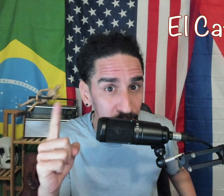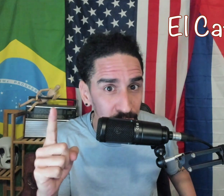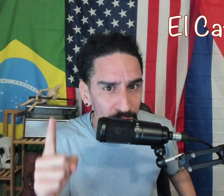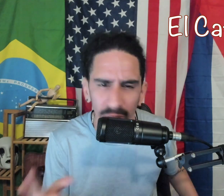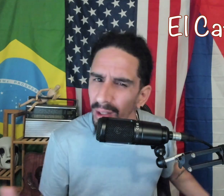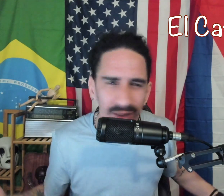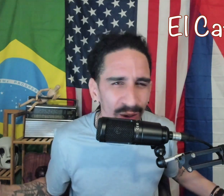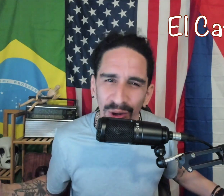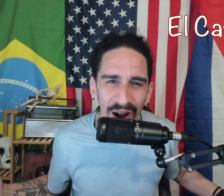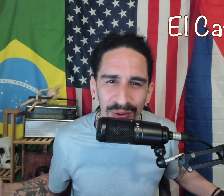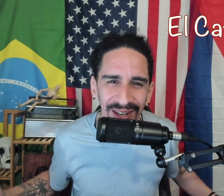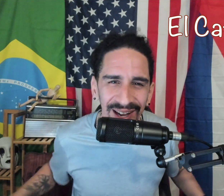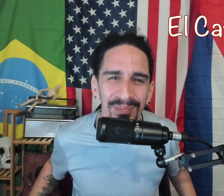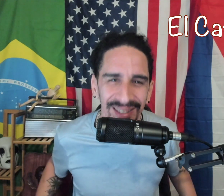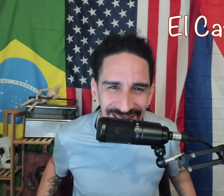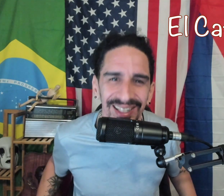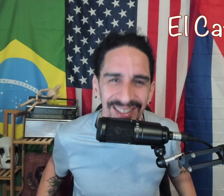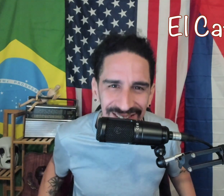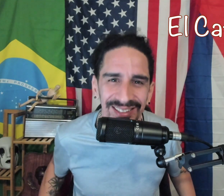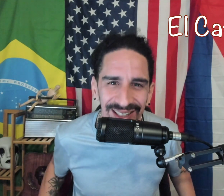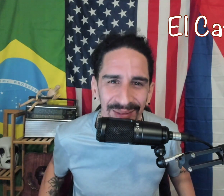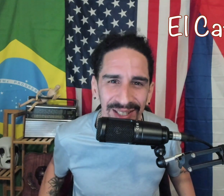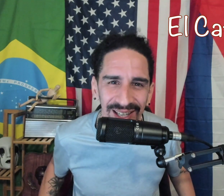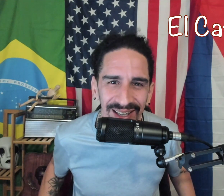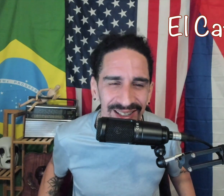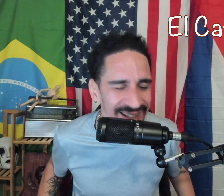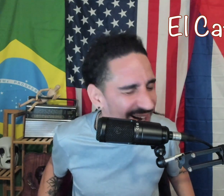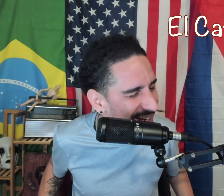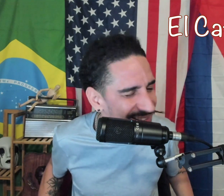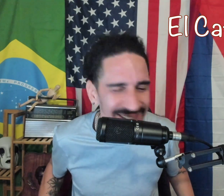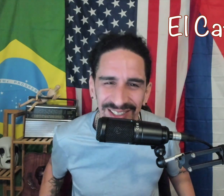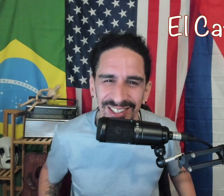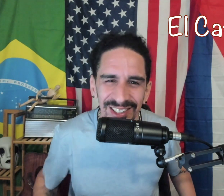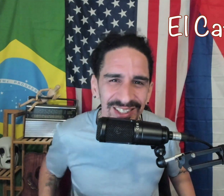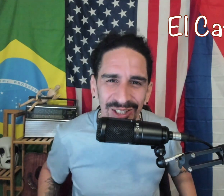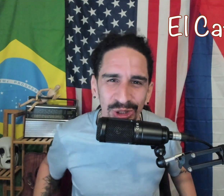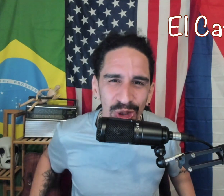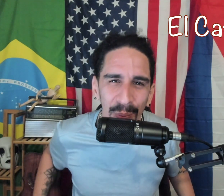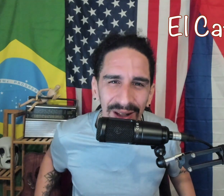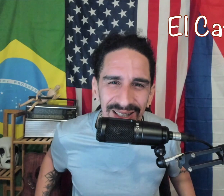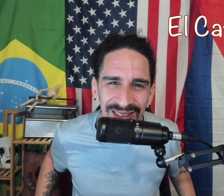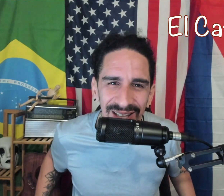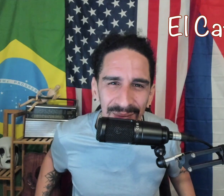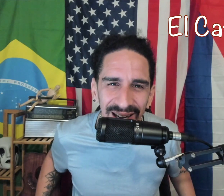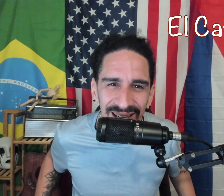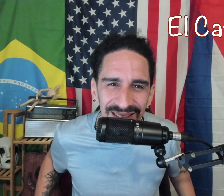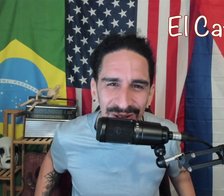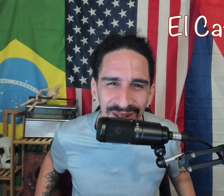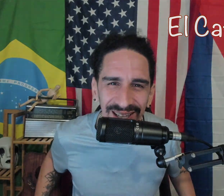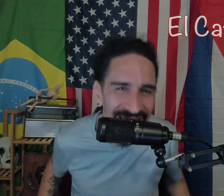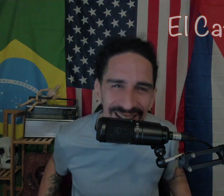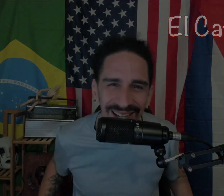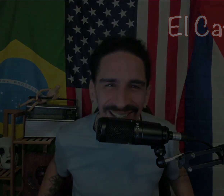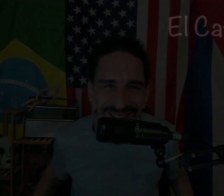chucho del Chucho de lunes a viernes a partir de las 7 de la mañana Ay chupate Esa manga ciberclaria